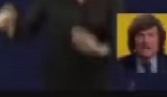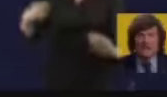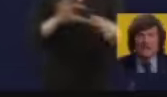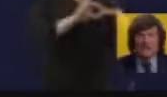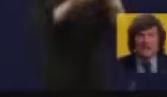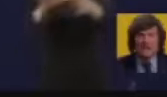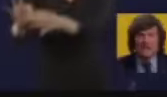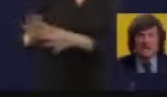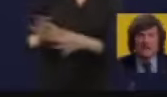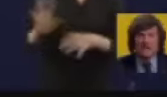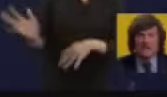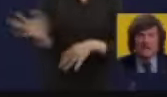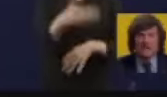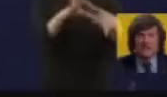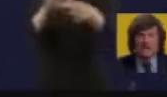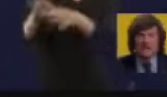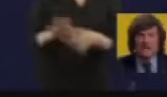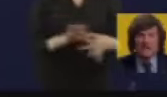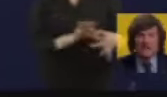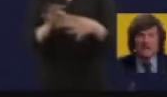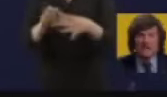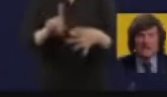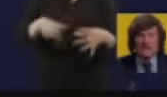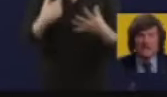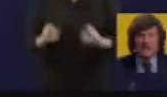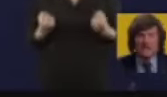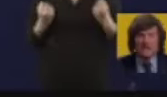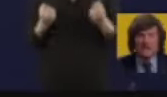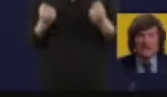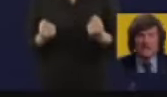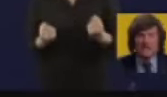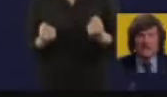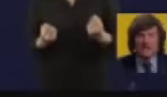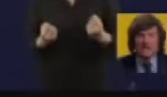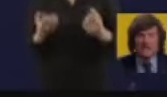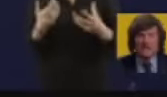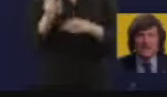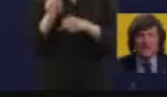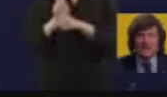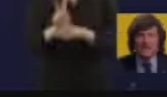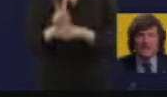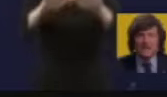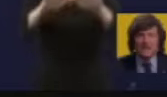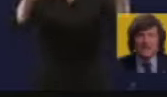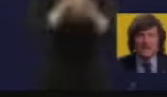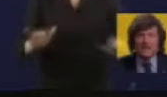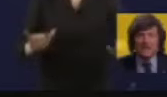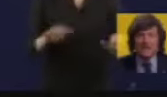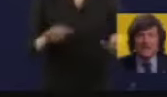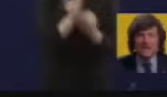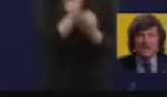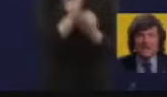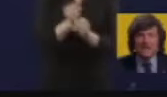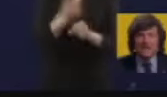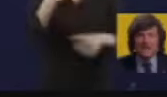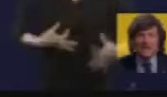y nos va a dar la fuerza colectiva necesaria para preservar la paz, trabajar en prosperidad y en